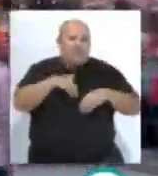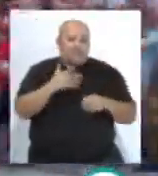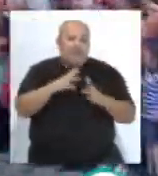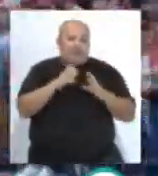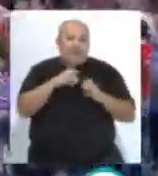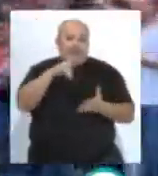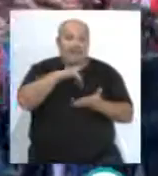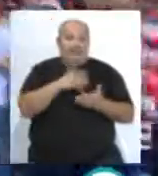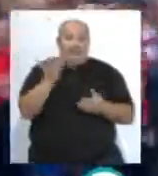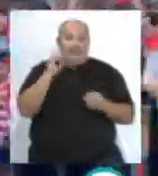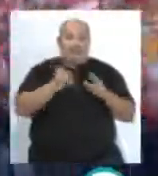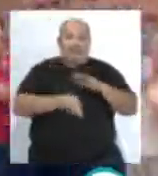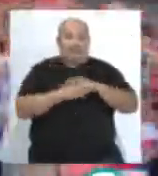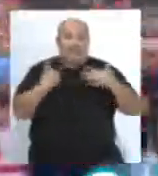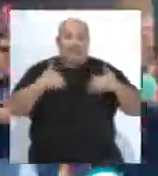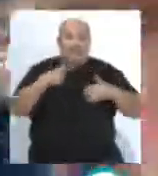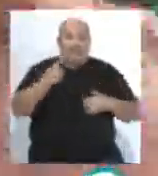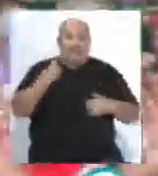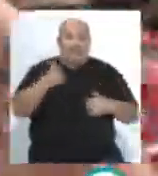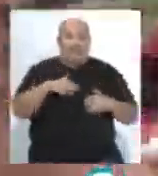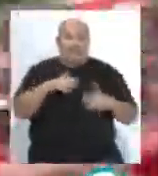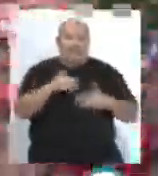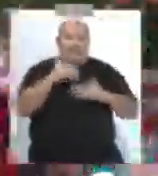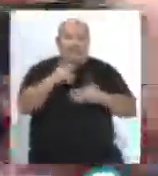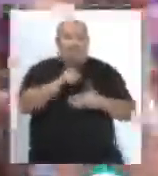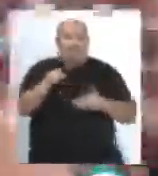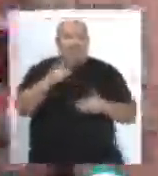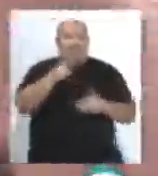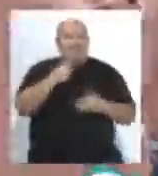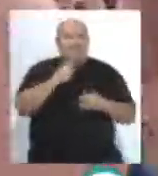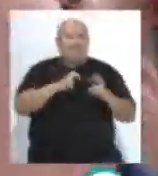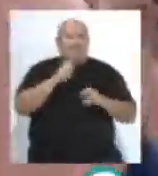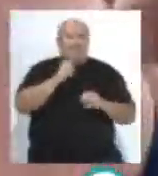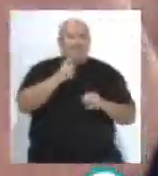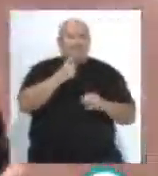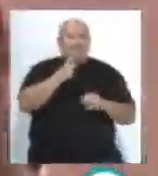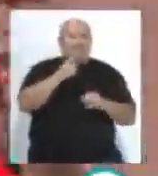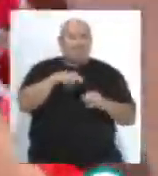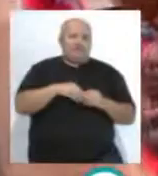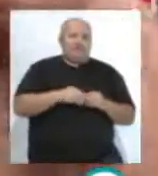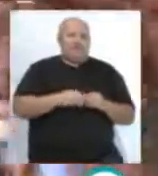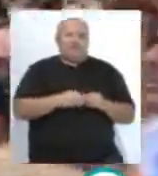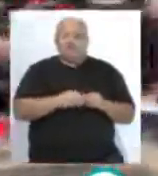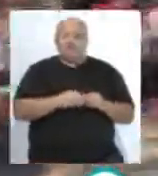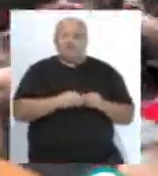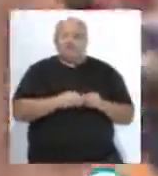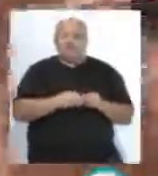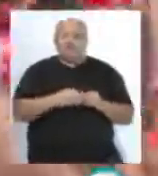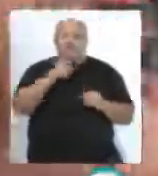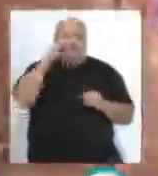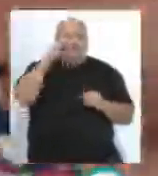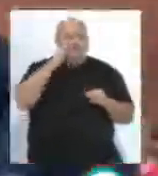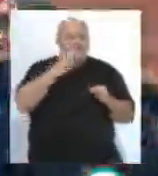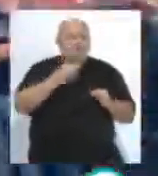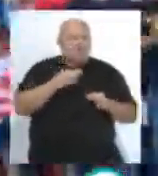anterior a Osasuna. Claro. O sea que nos está costando ganar, pero también se lo estamos poniendo muy difícil a los de arriba. Bueno, la ilusión tiene que